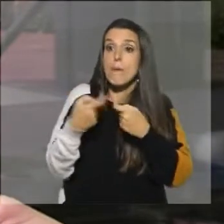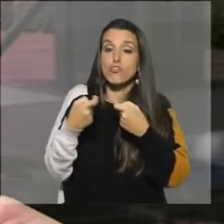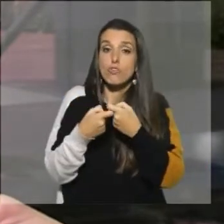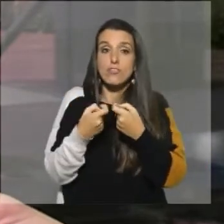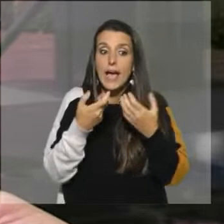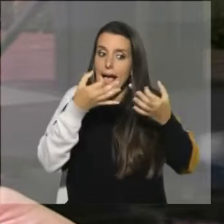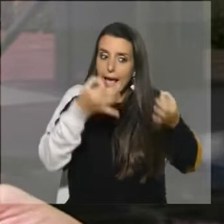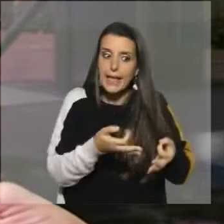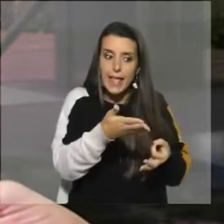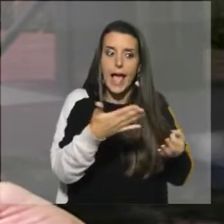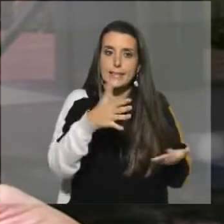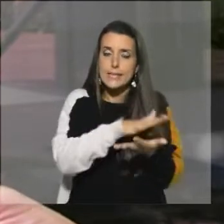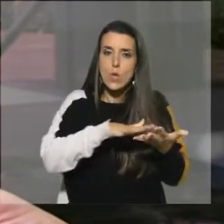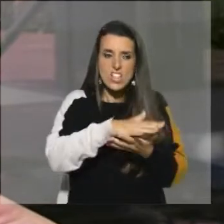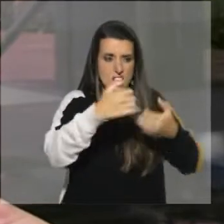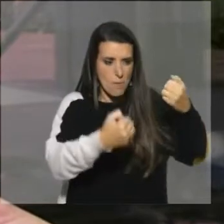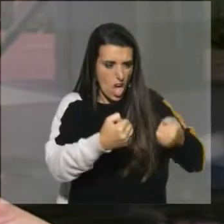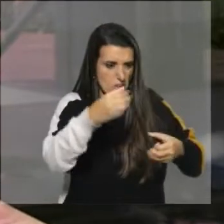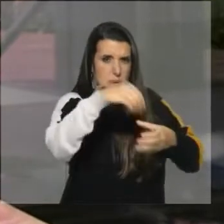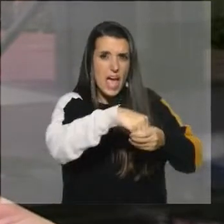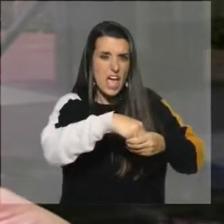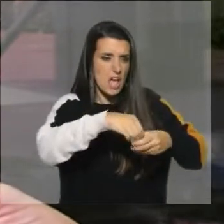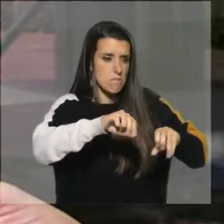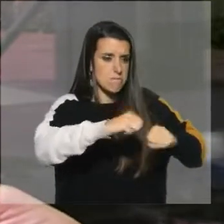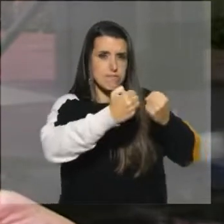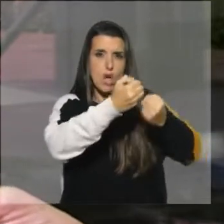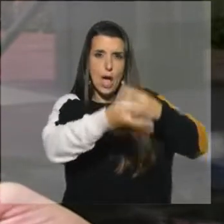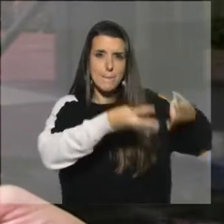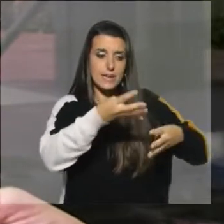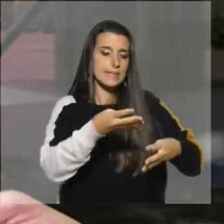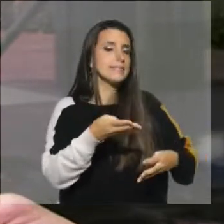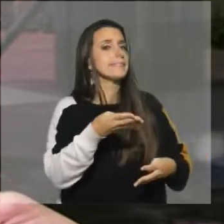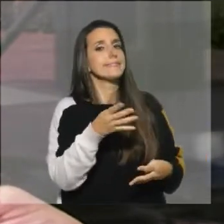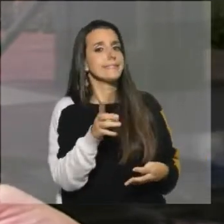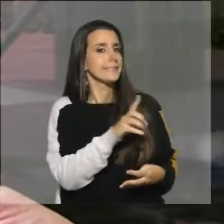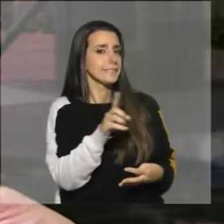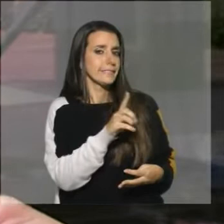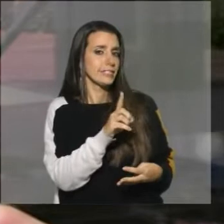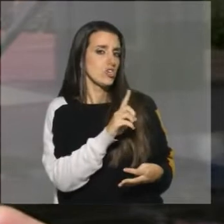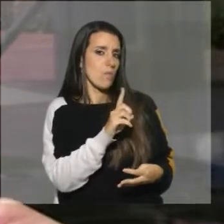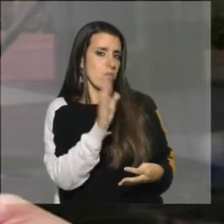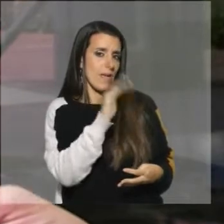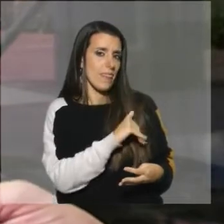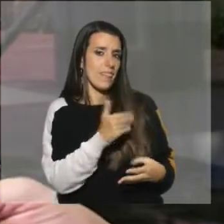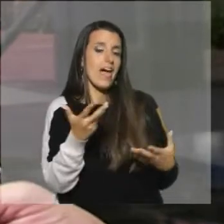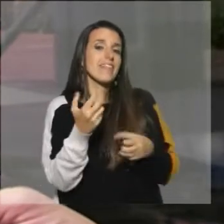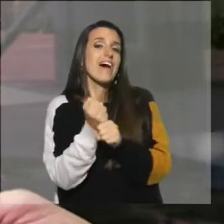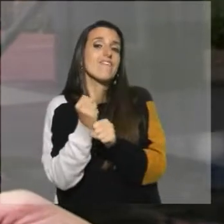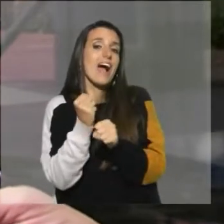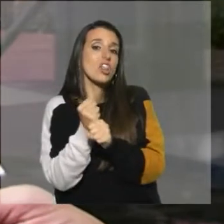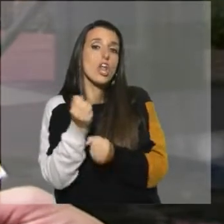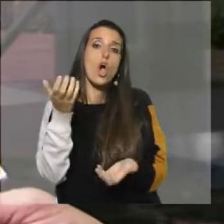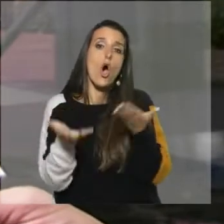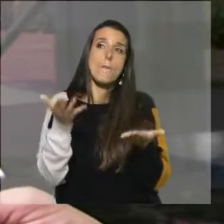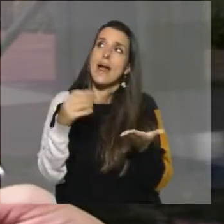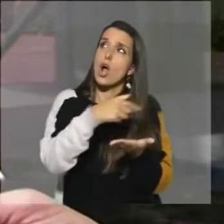tipo de situaciones no son las adecuadas para para la realidad que vive hoy la empresa que viven los trabajadores si la comparamos con el